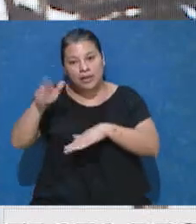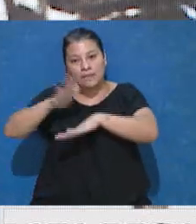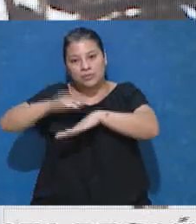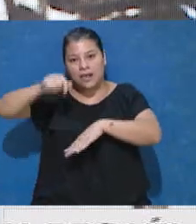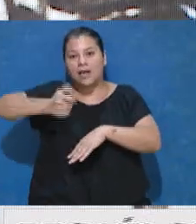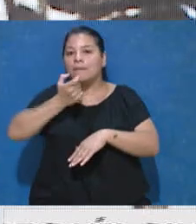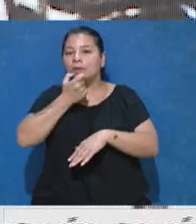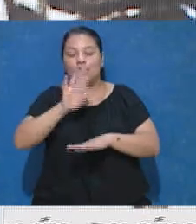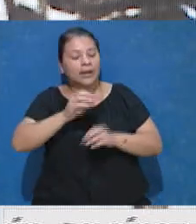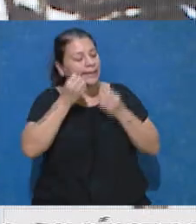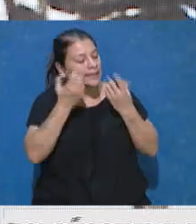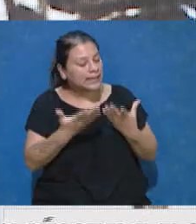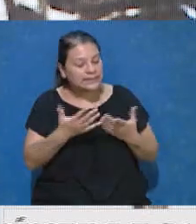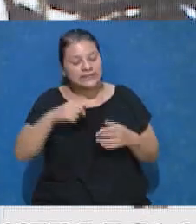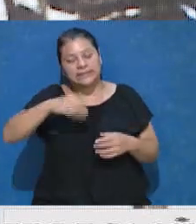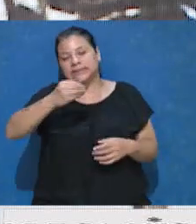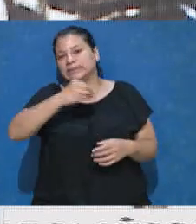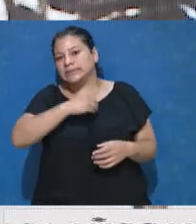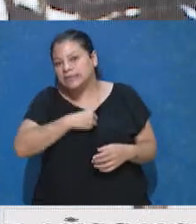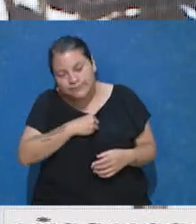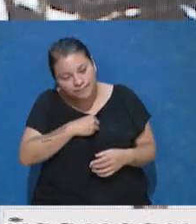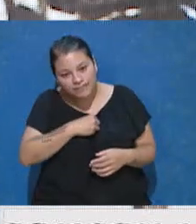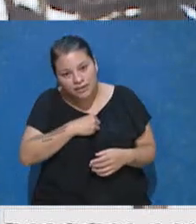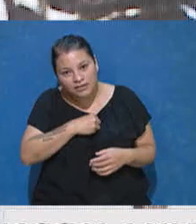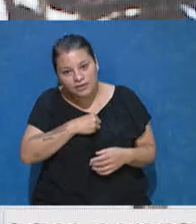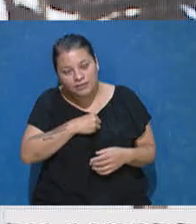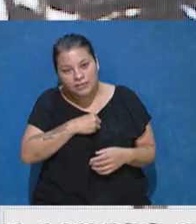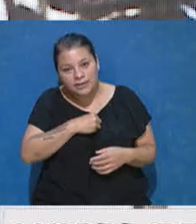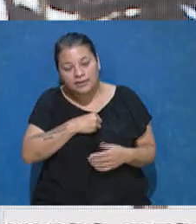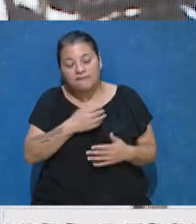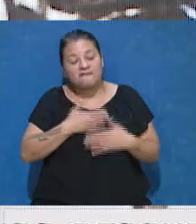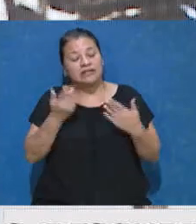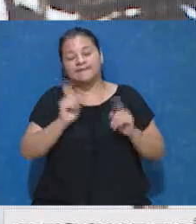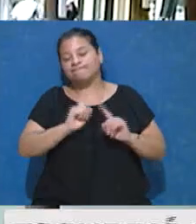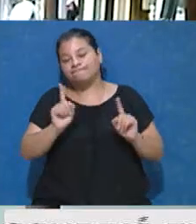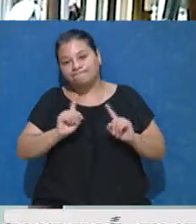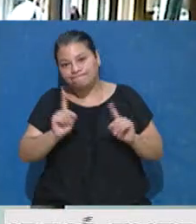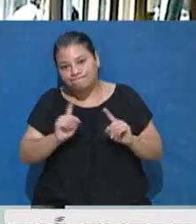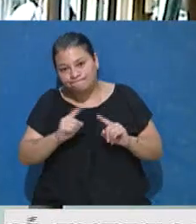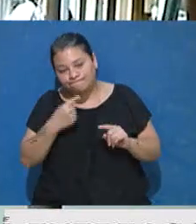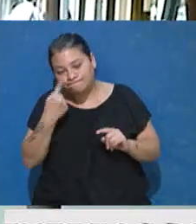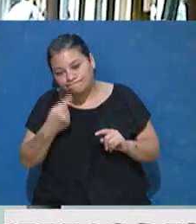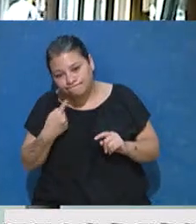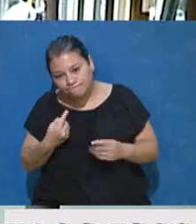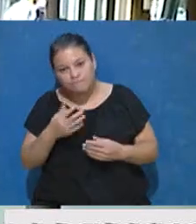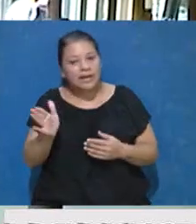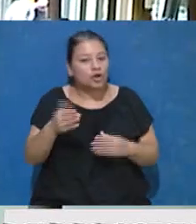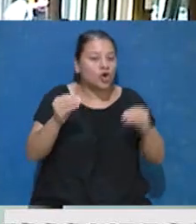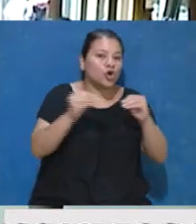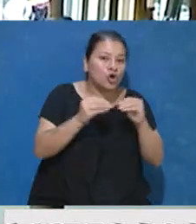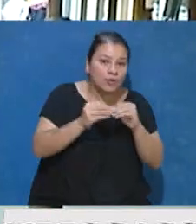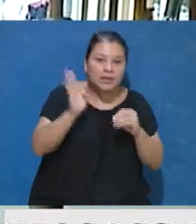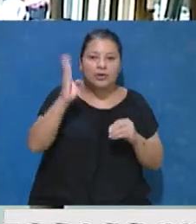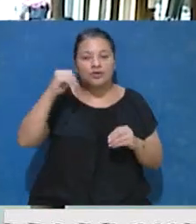una jornada lamentablemente para no muy feliz para la familia bancaria habida